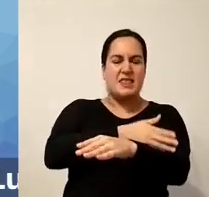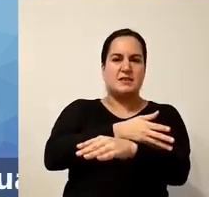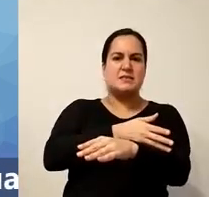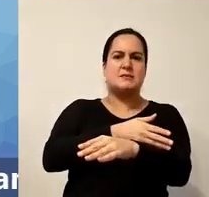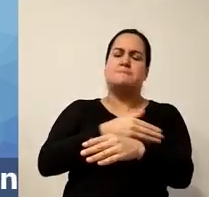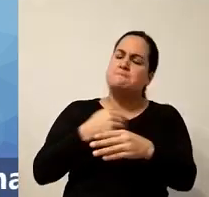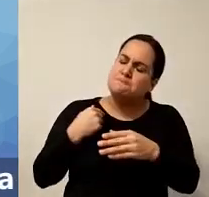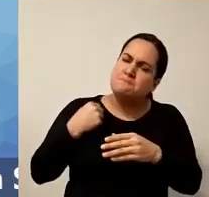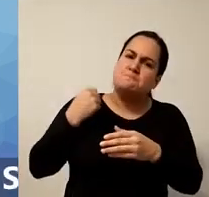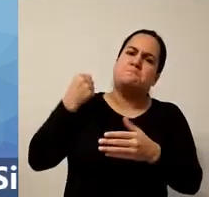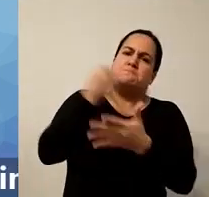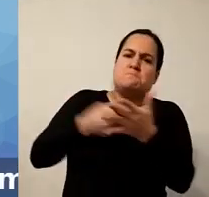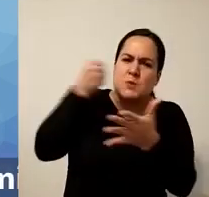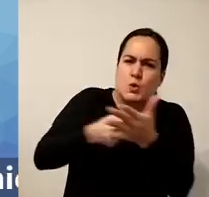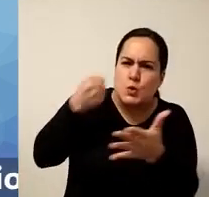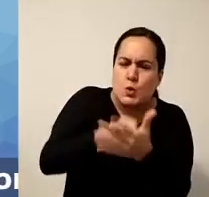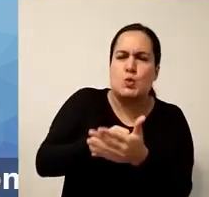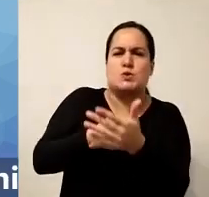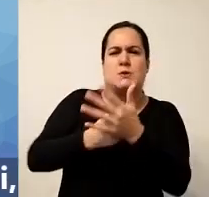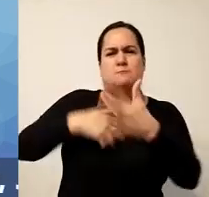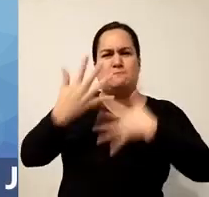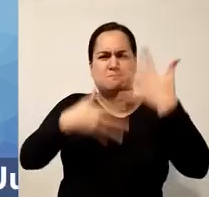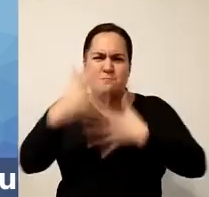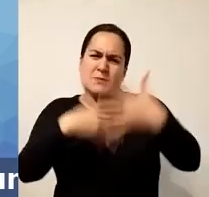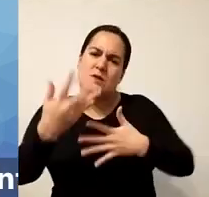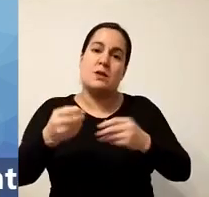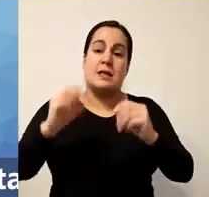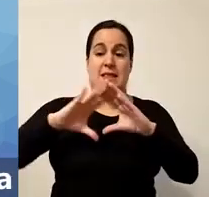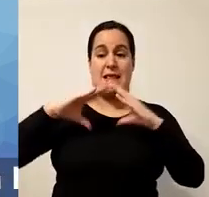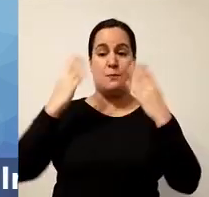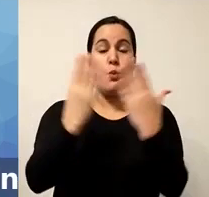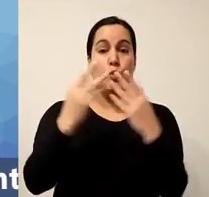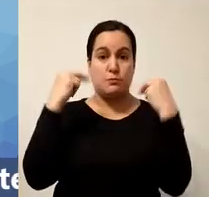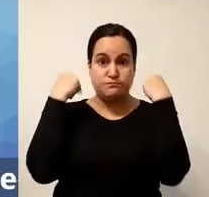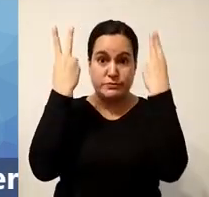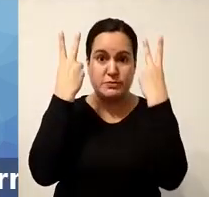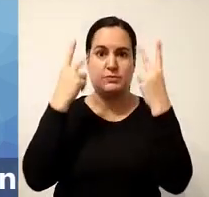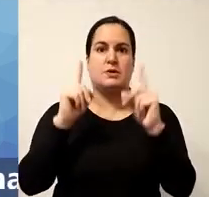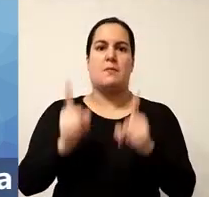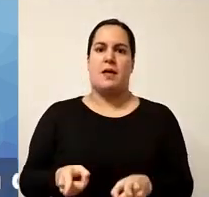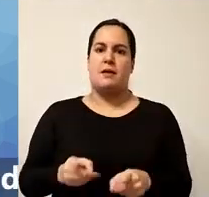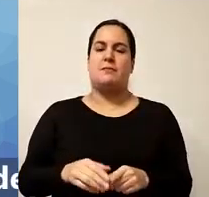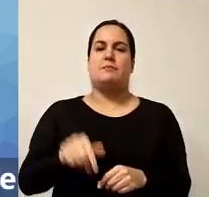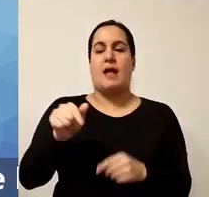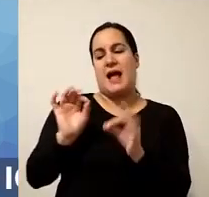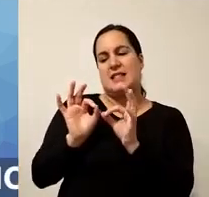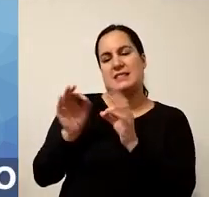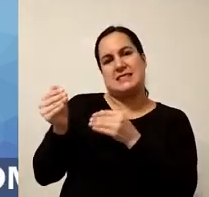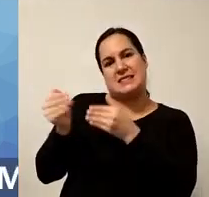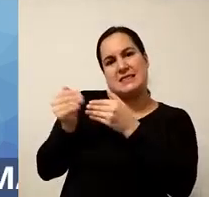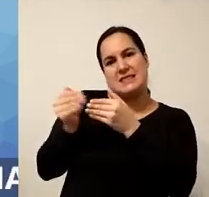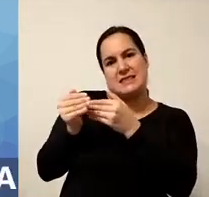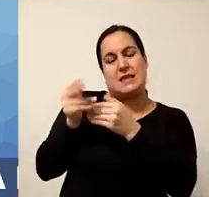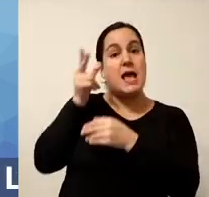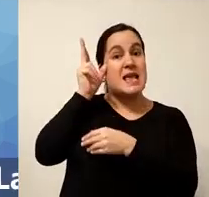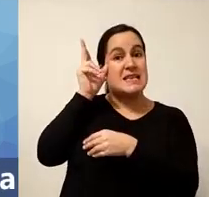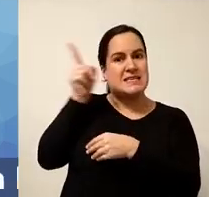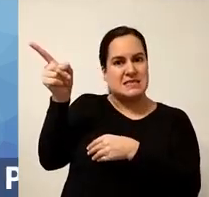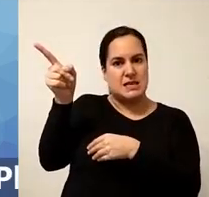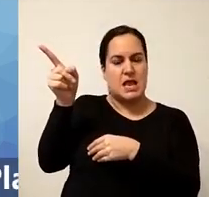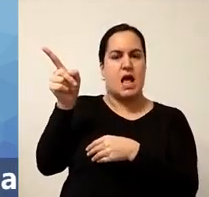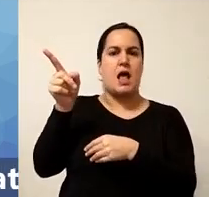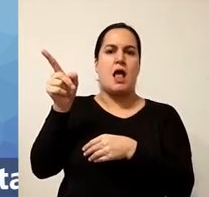gobiernos también lo saben por eso refuerzan el aparato represivo el ciber patrullaje porque hay